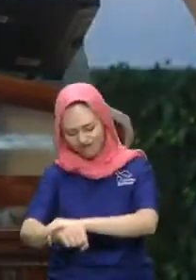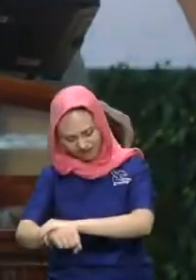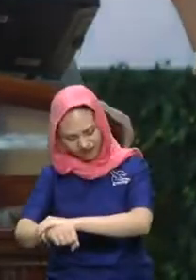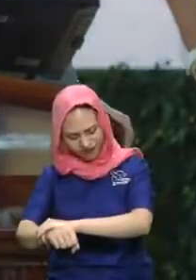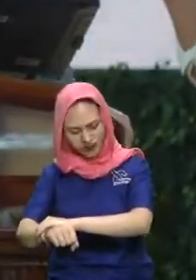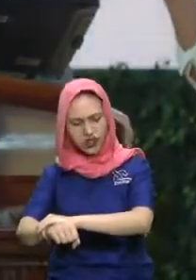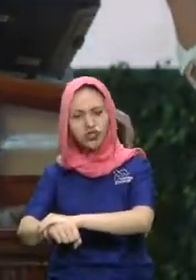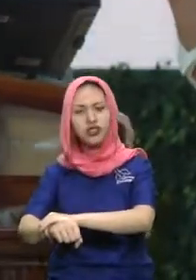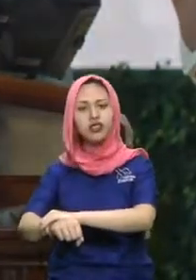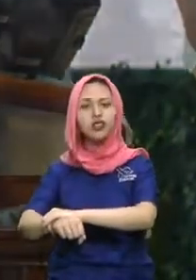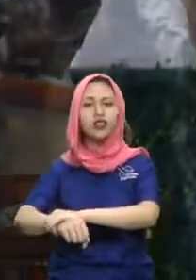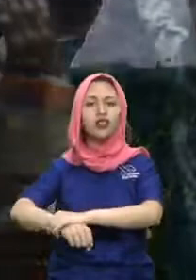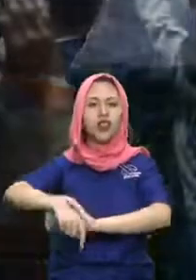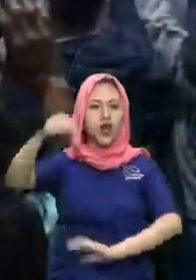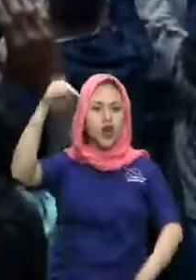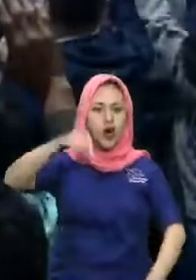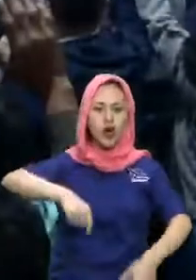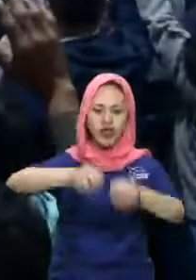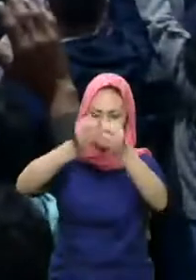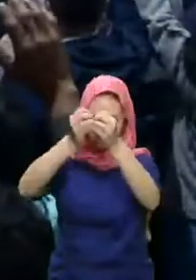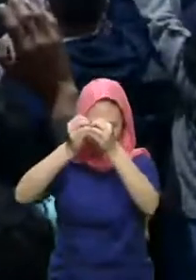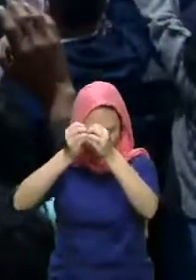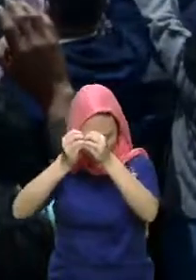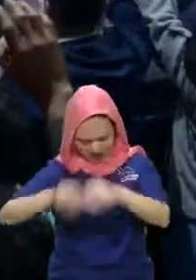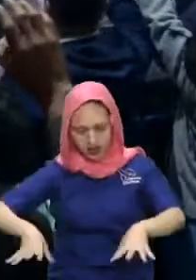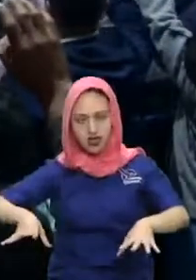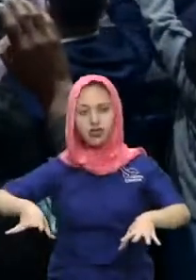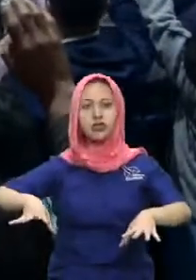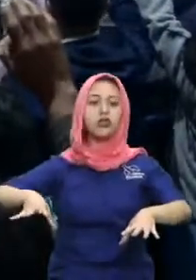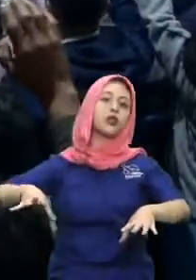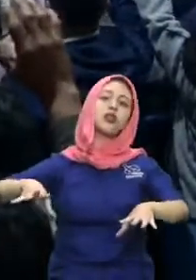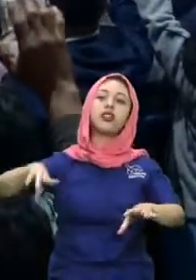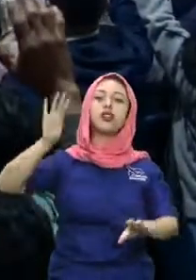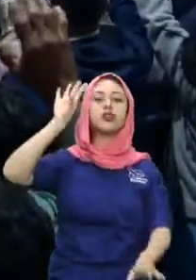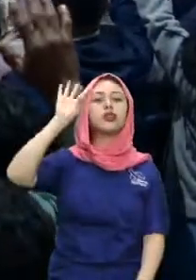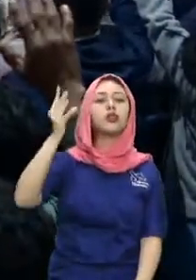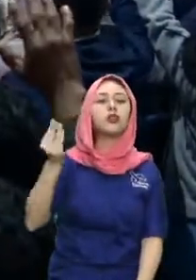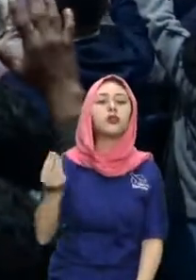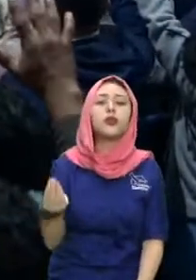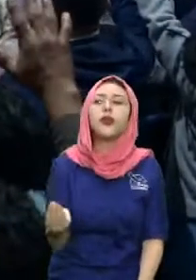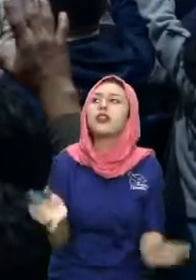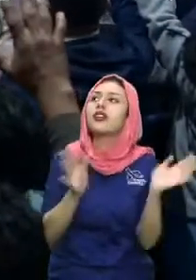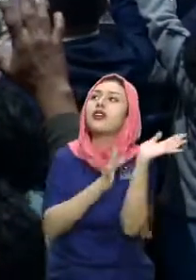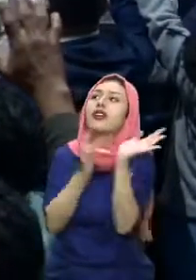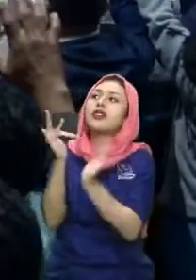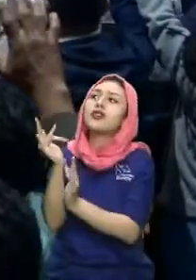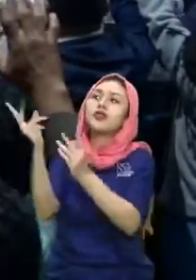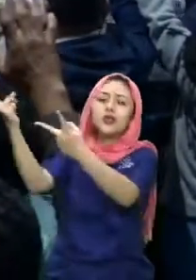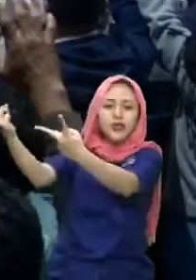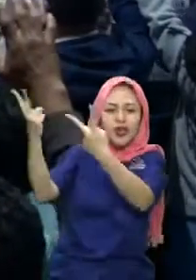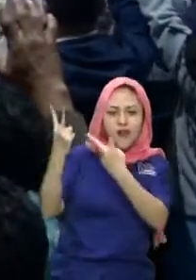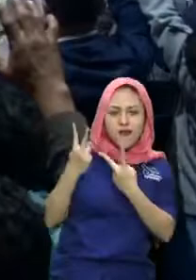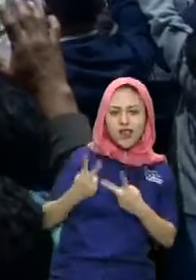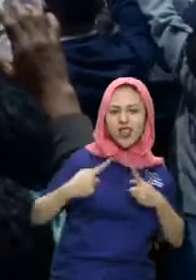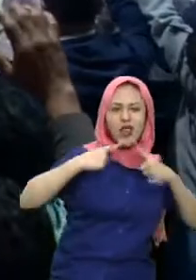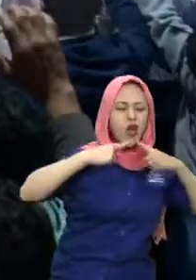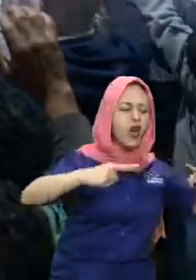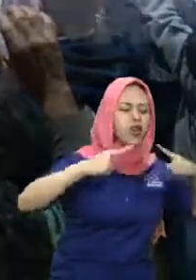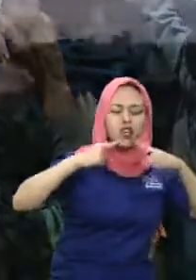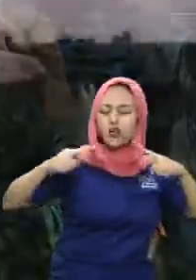de la cárcel son desmenuzados, porque Él vino a anunciar libertad a los